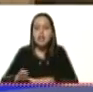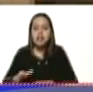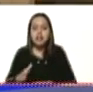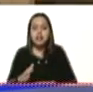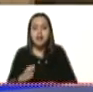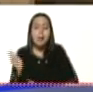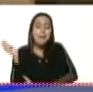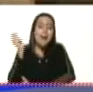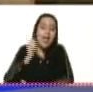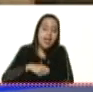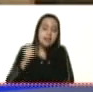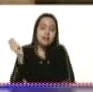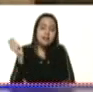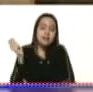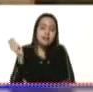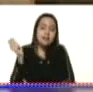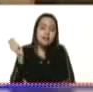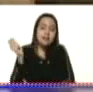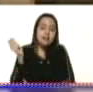de tránsito